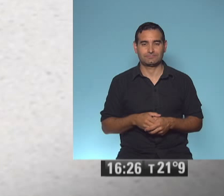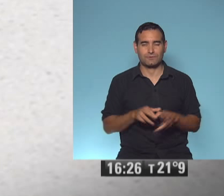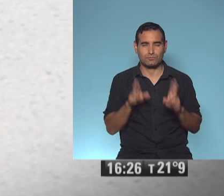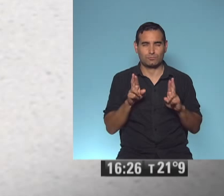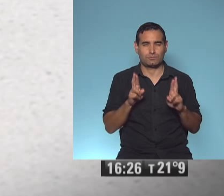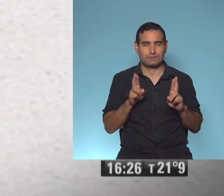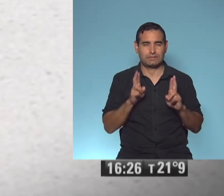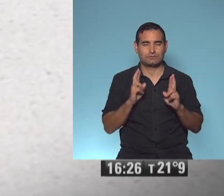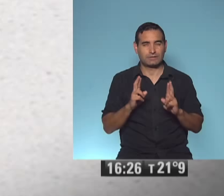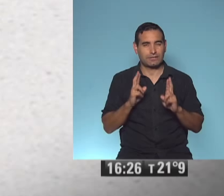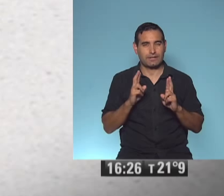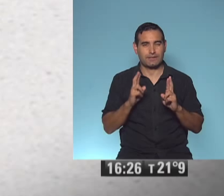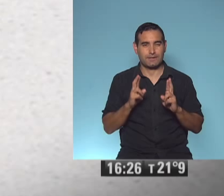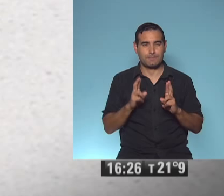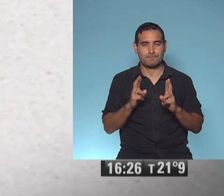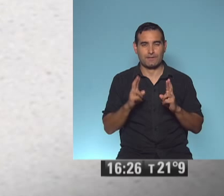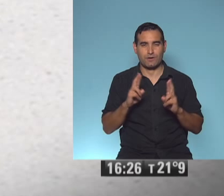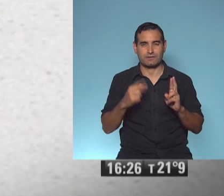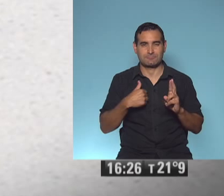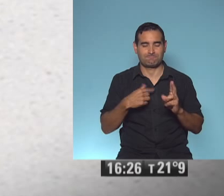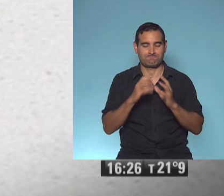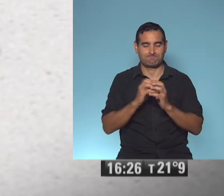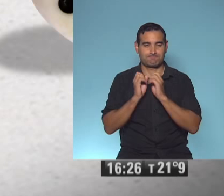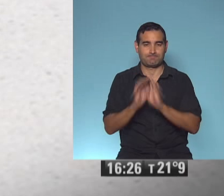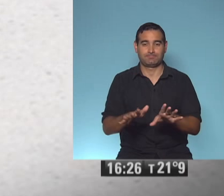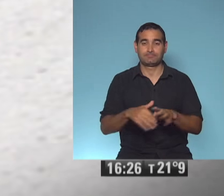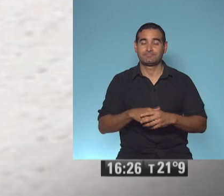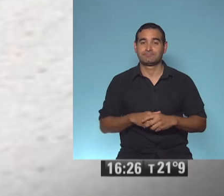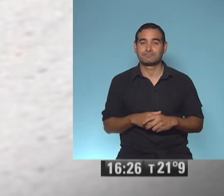Suerte, suerte, suerte para mí. ¡Ja!